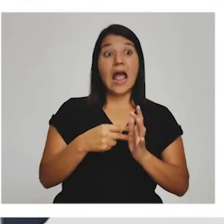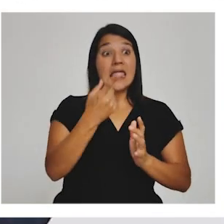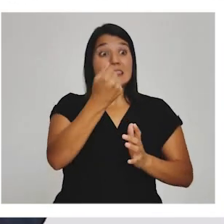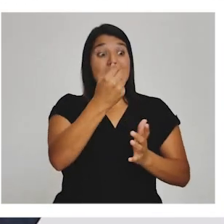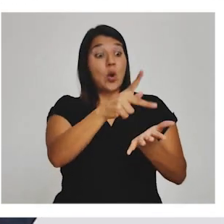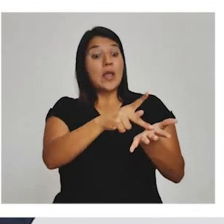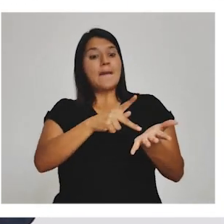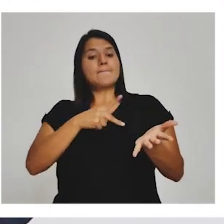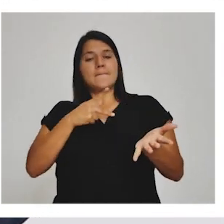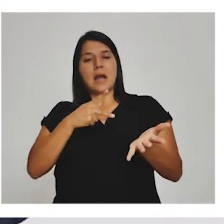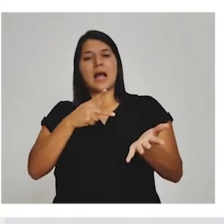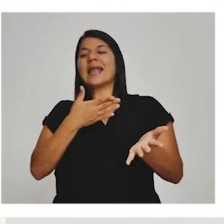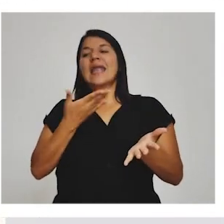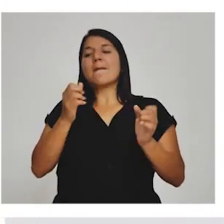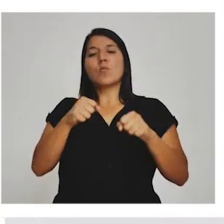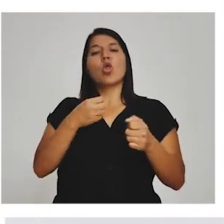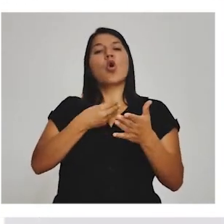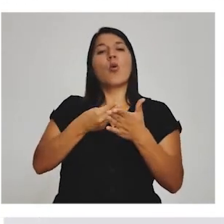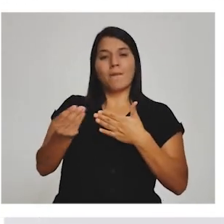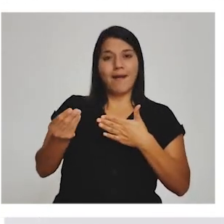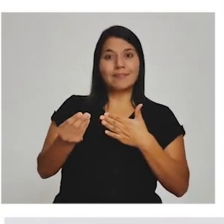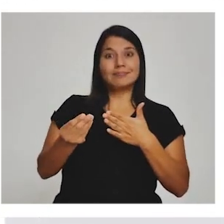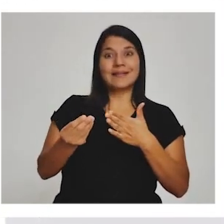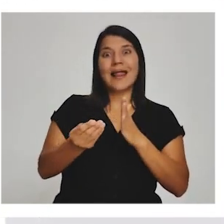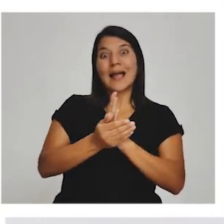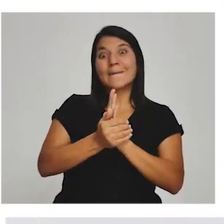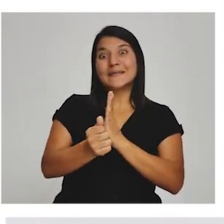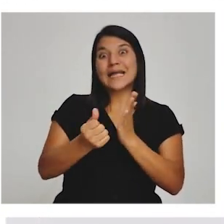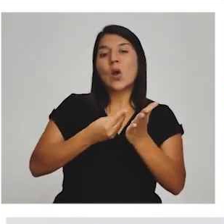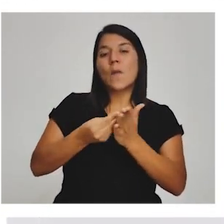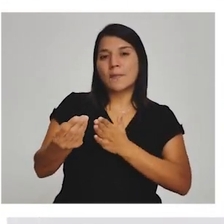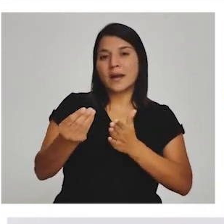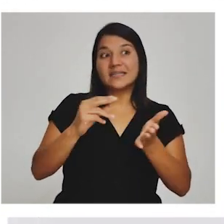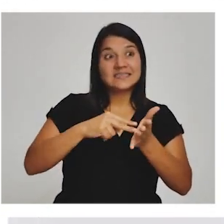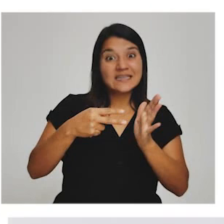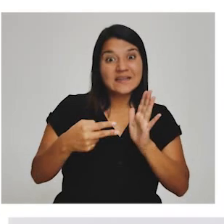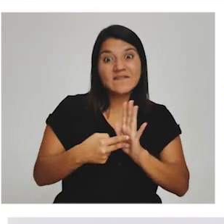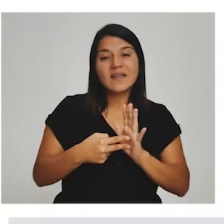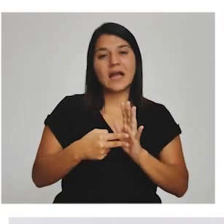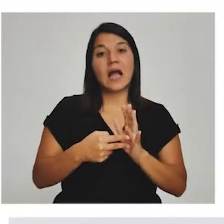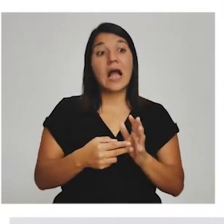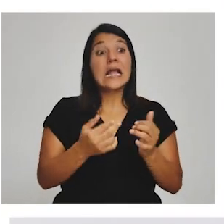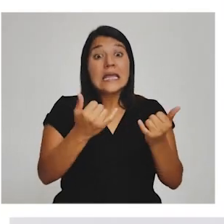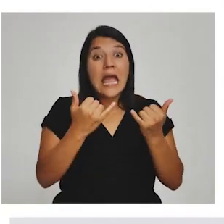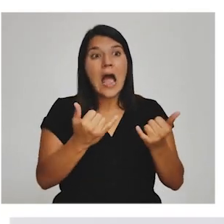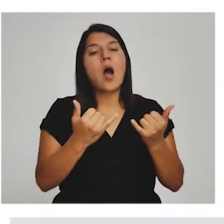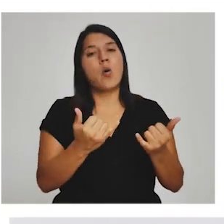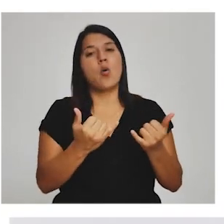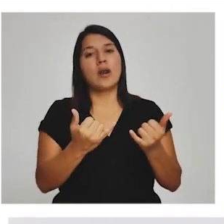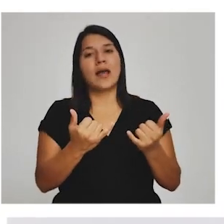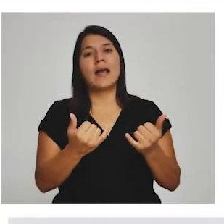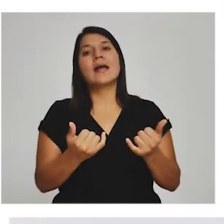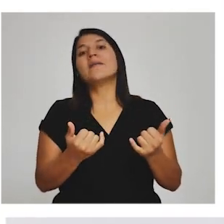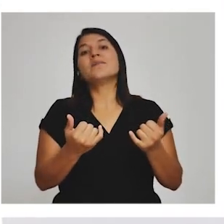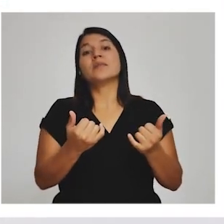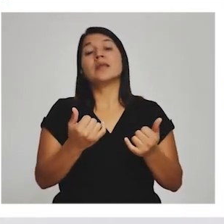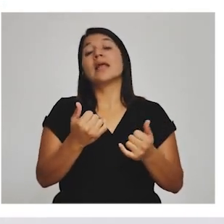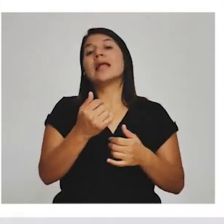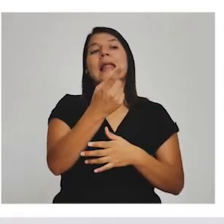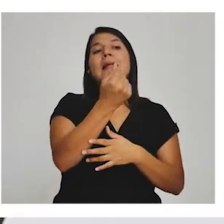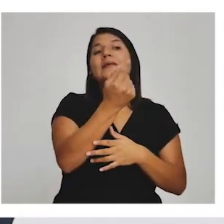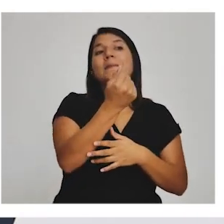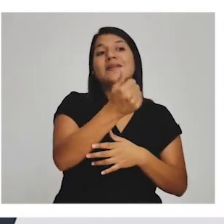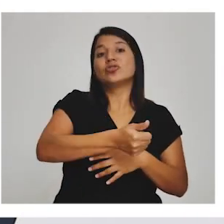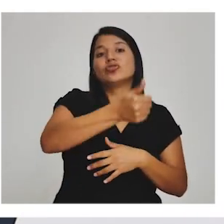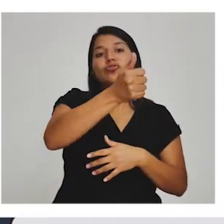Entonces, ¿qué quiere decir eso? Que crecieron más los ingresos, los salarios, que los precios en esos 12 meses. Entonces, hubo